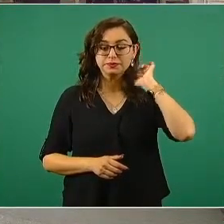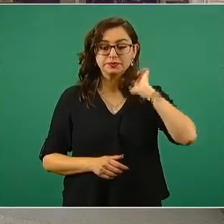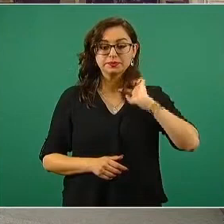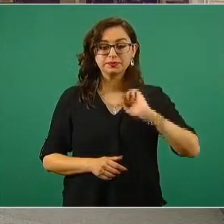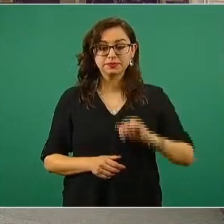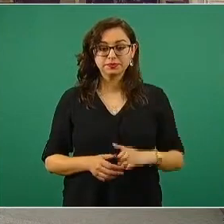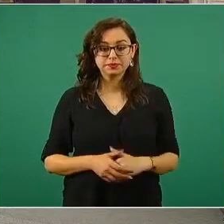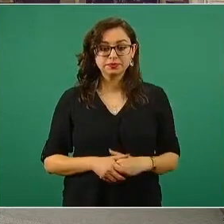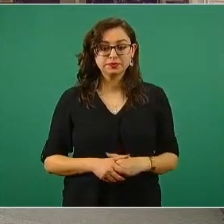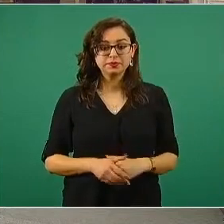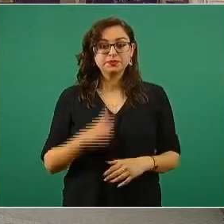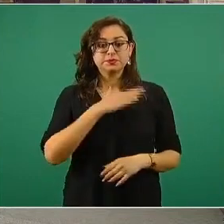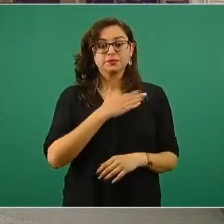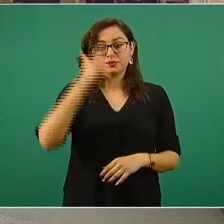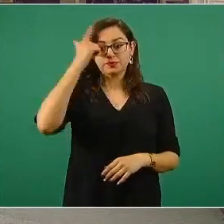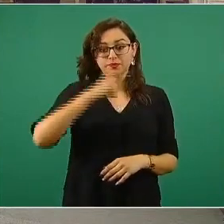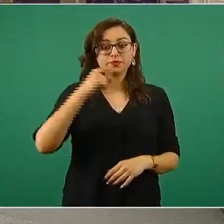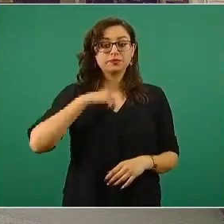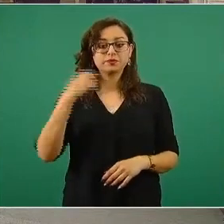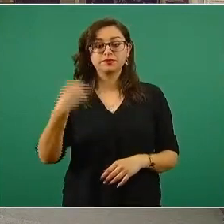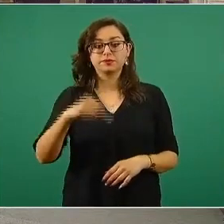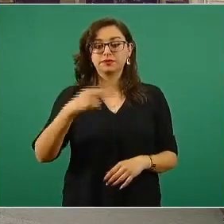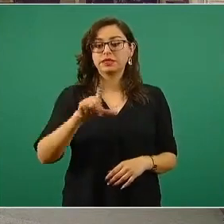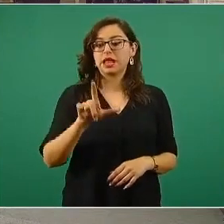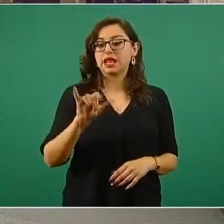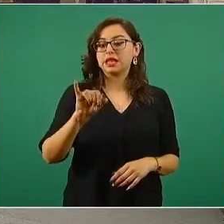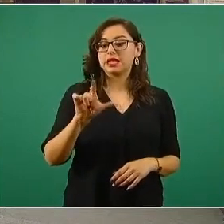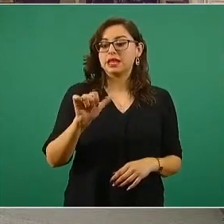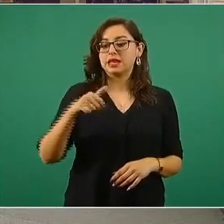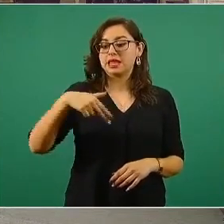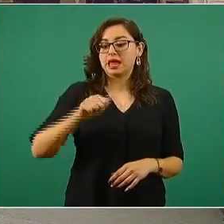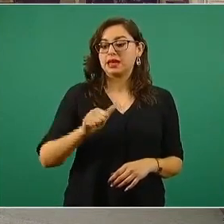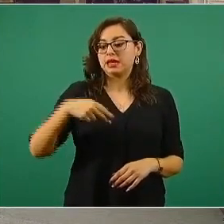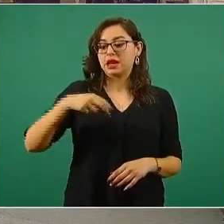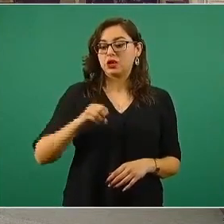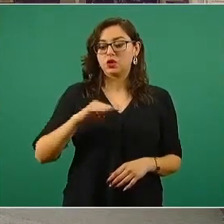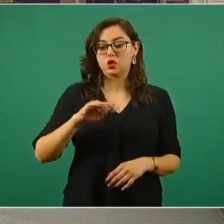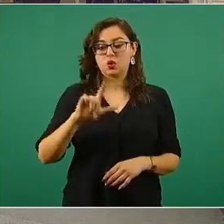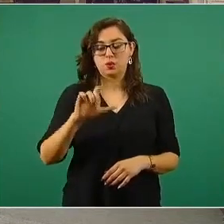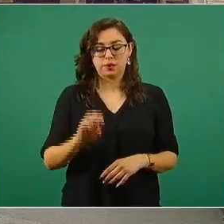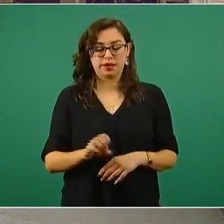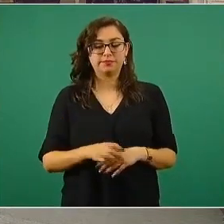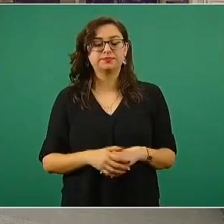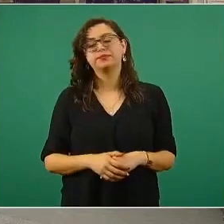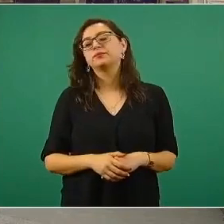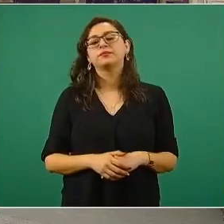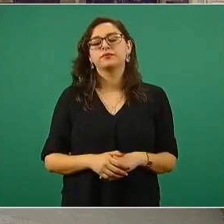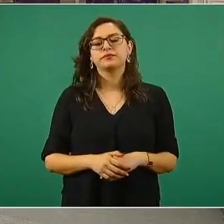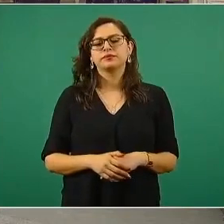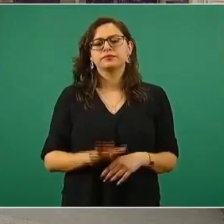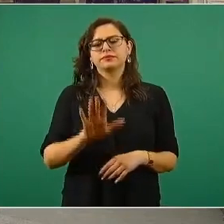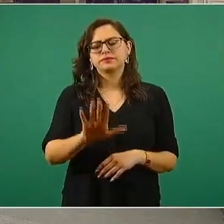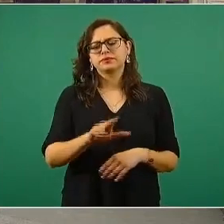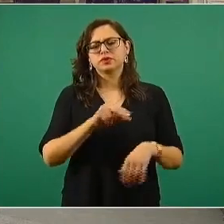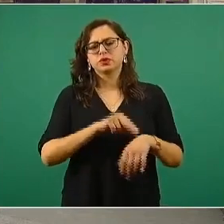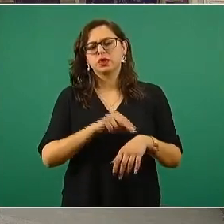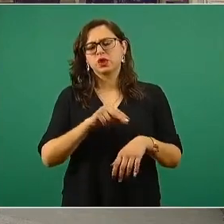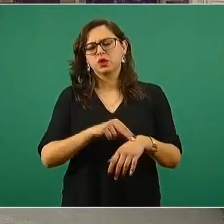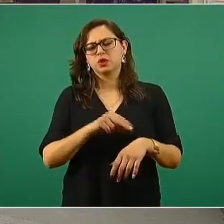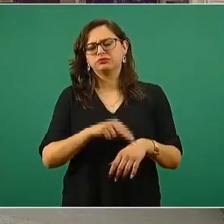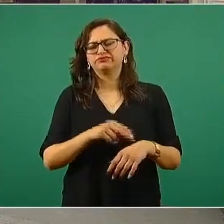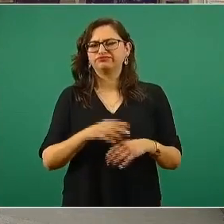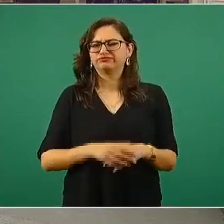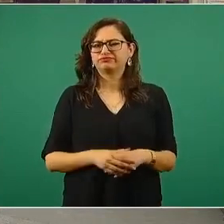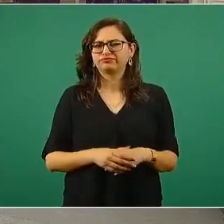Buenas noches, Liliana Noble de Pulso Saludable. Doctor Alomía, estos 6.786